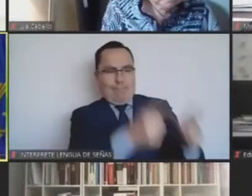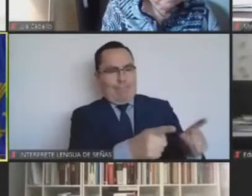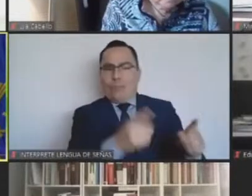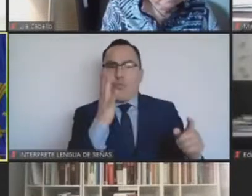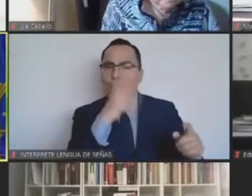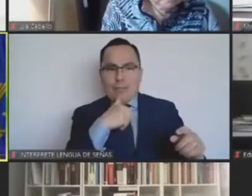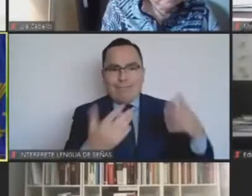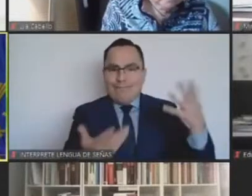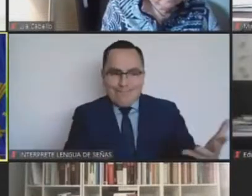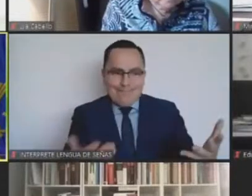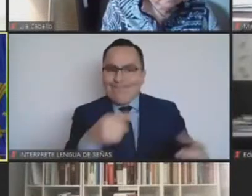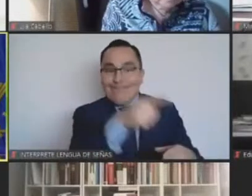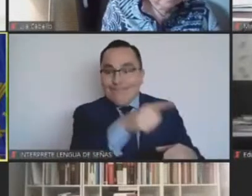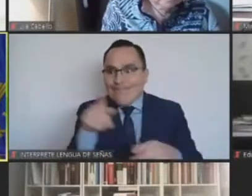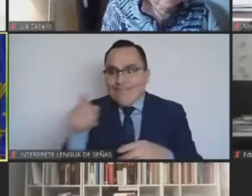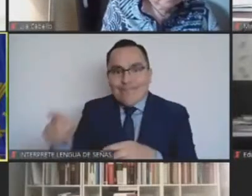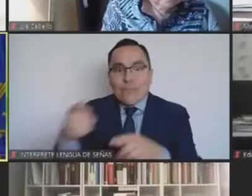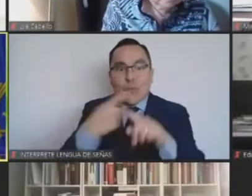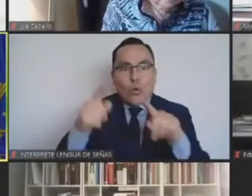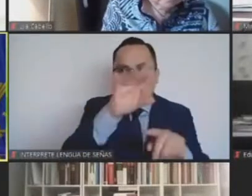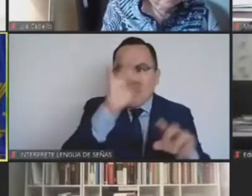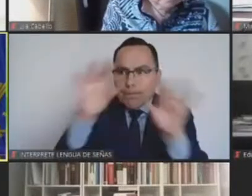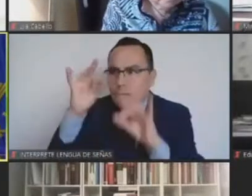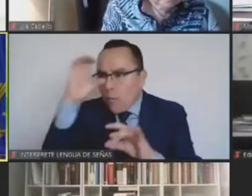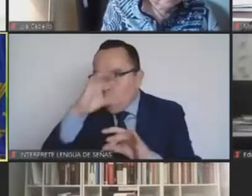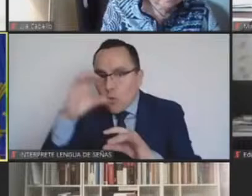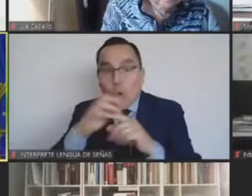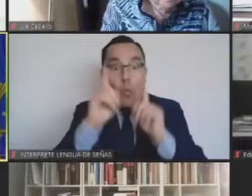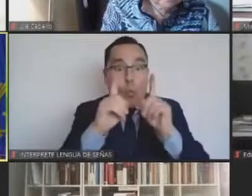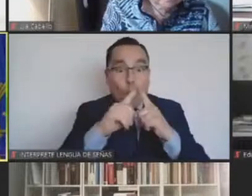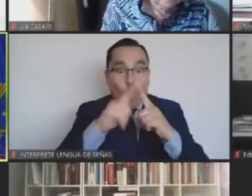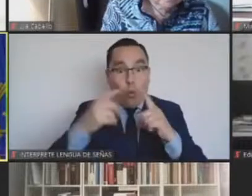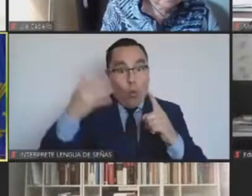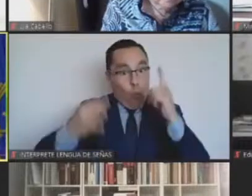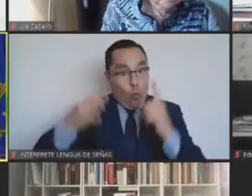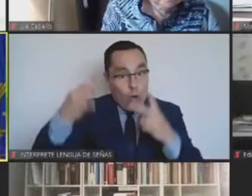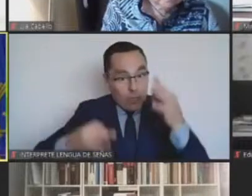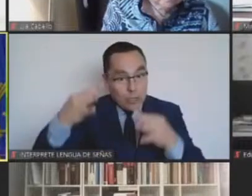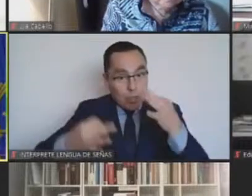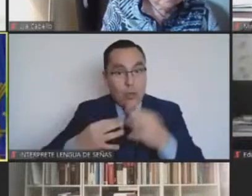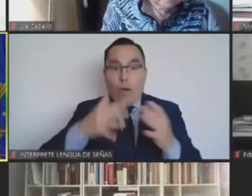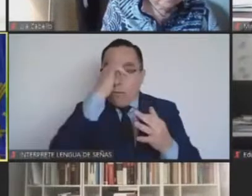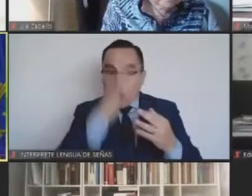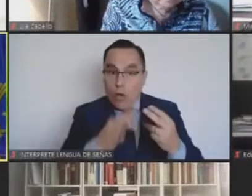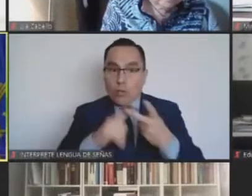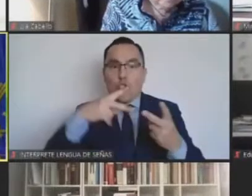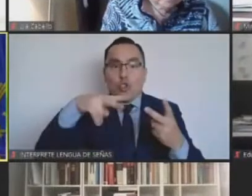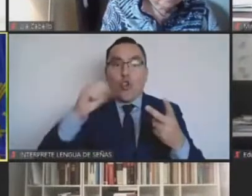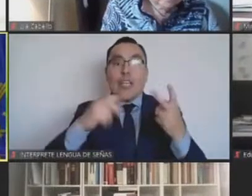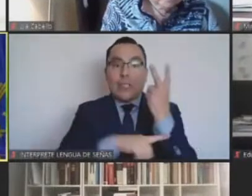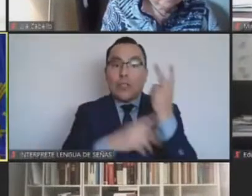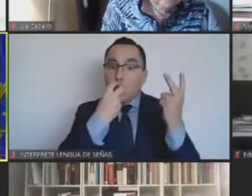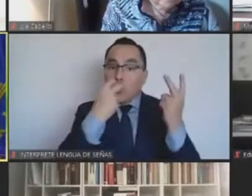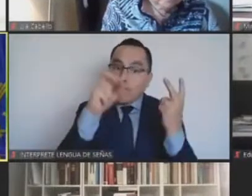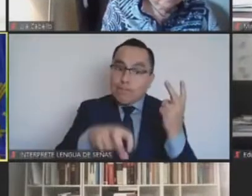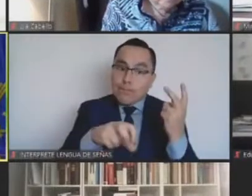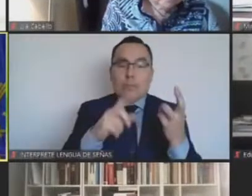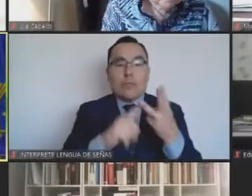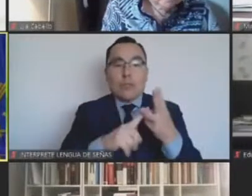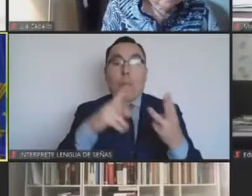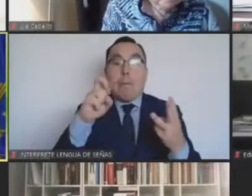Poder Judicial, no solo jueces y funcionarios, sino también notarios, conservadores, árbitros y